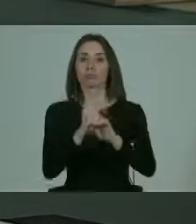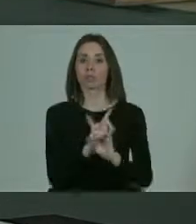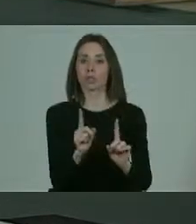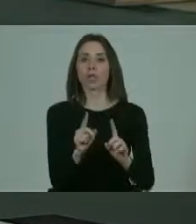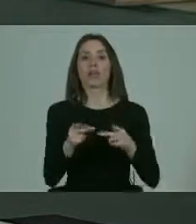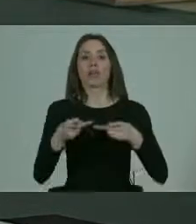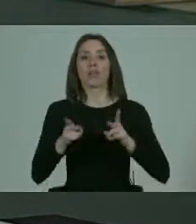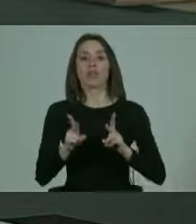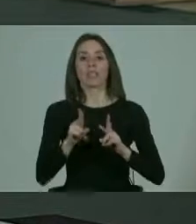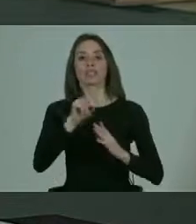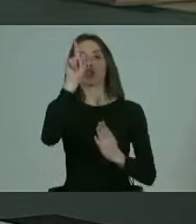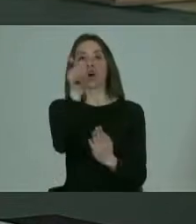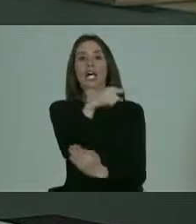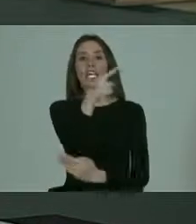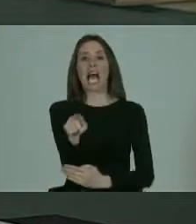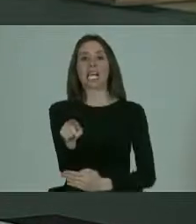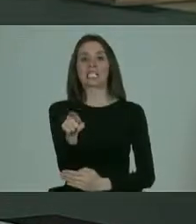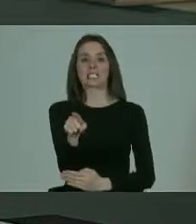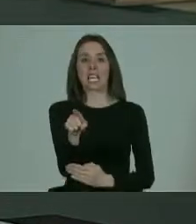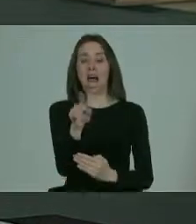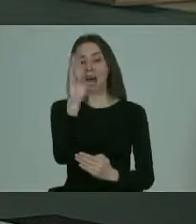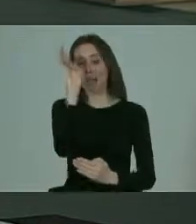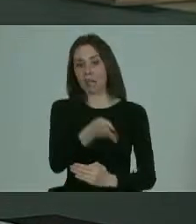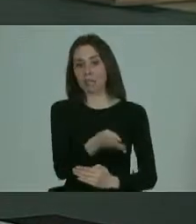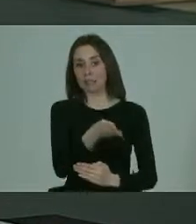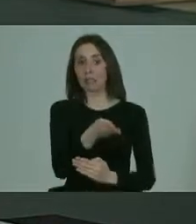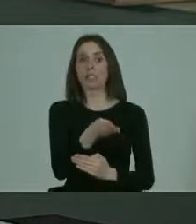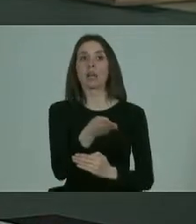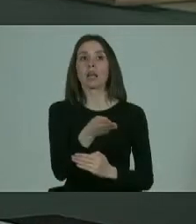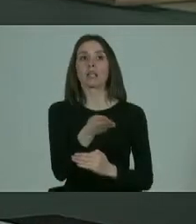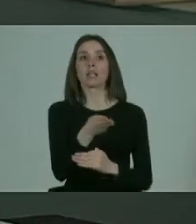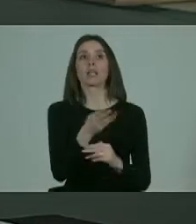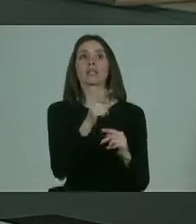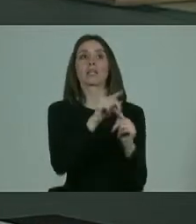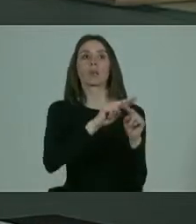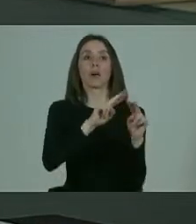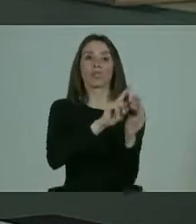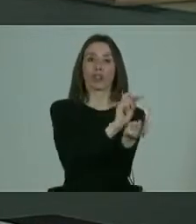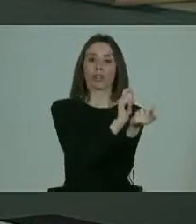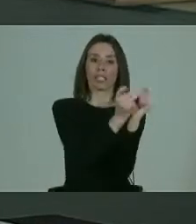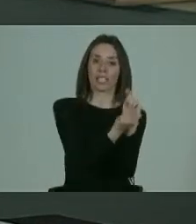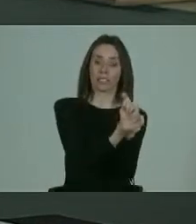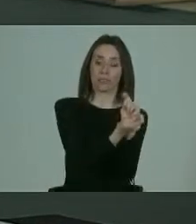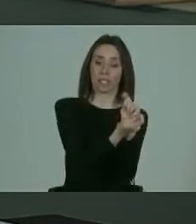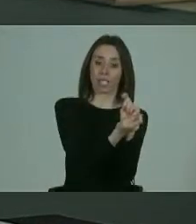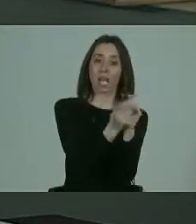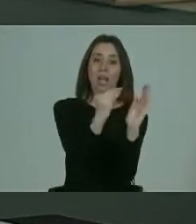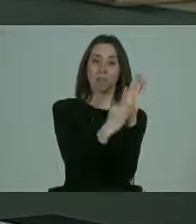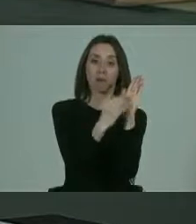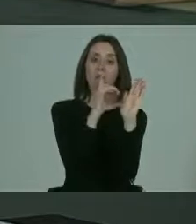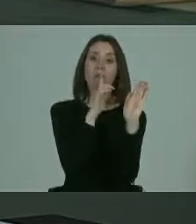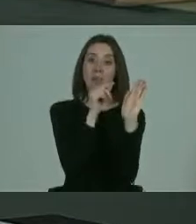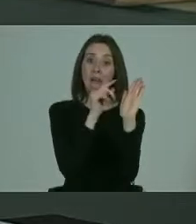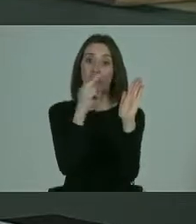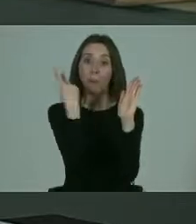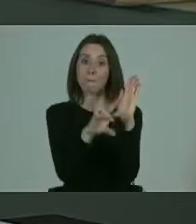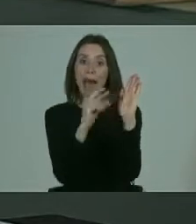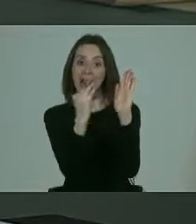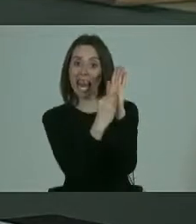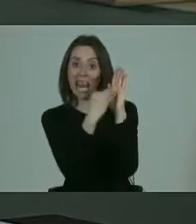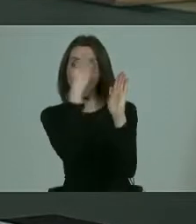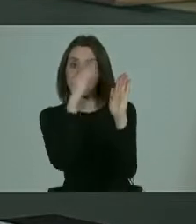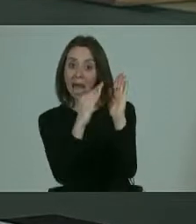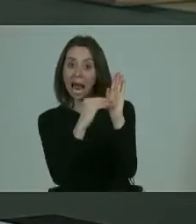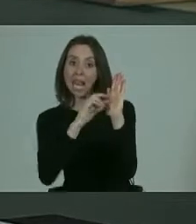el derecho de cancelación que sería el derecho derivado de rectificación que se canción en estos datos y